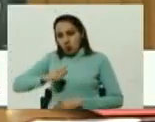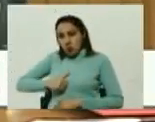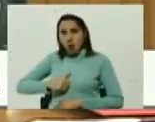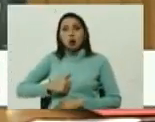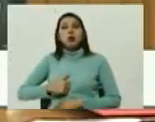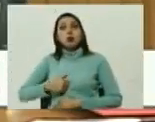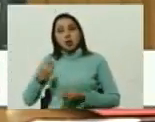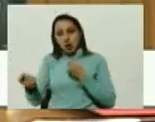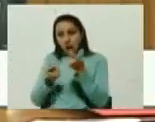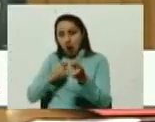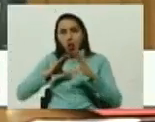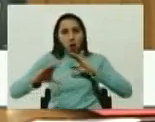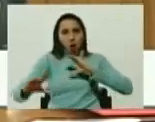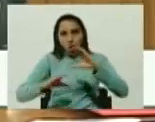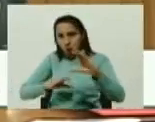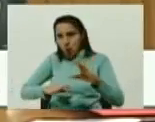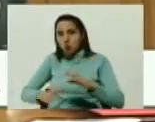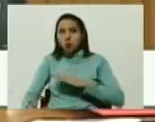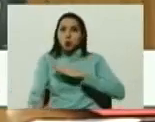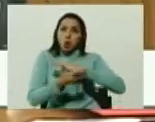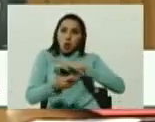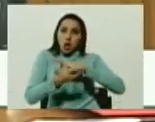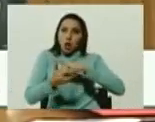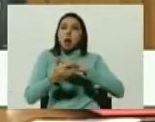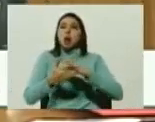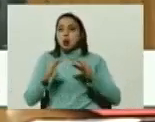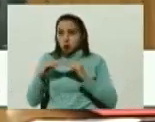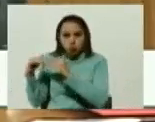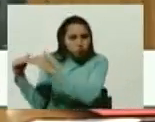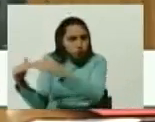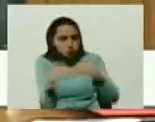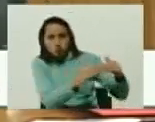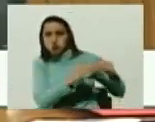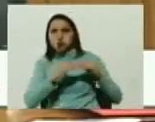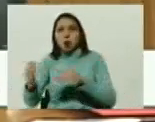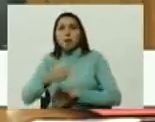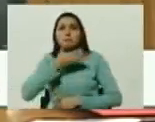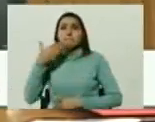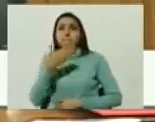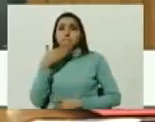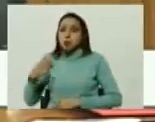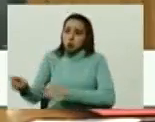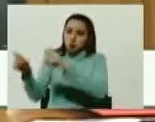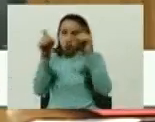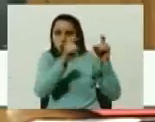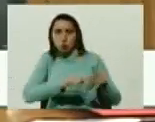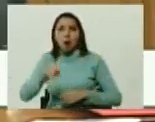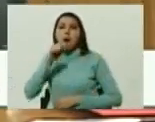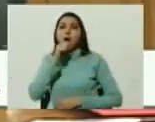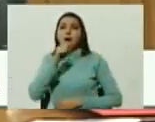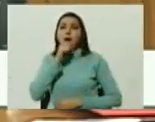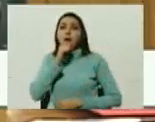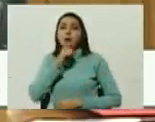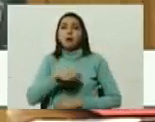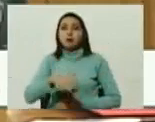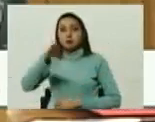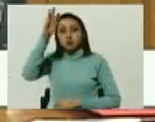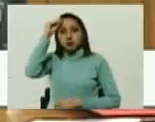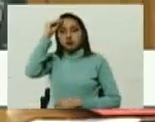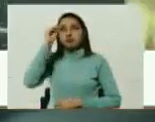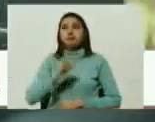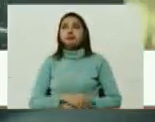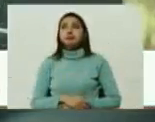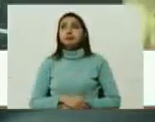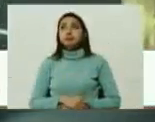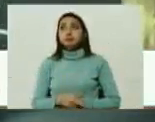comunicacional con el fin de lograr una equidad digital para todos y todas tercero